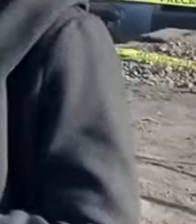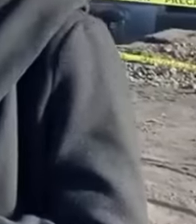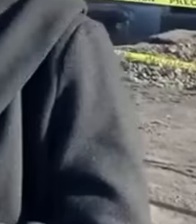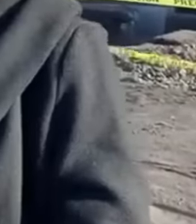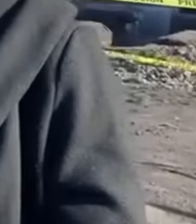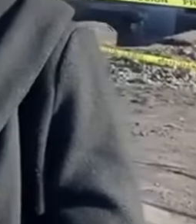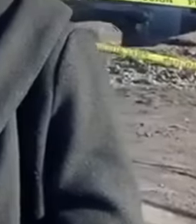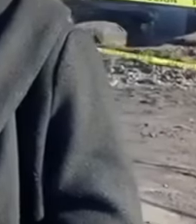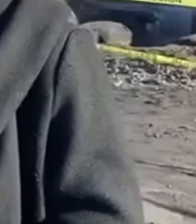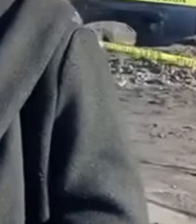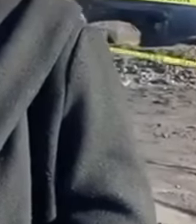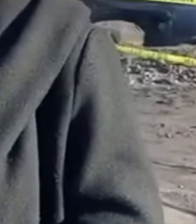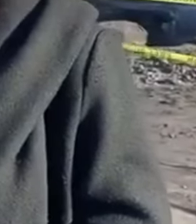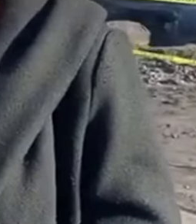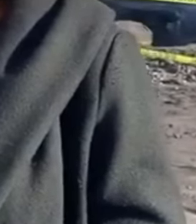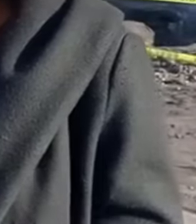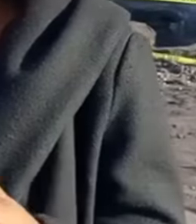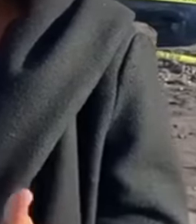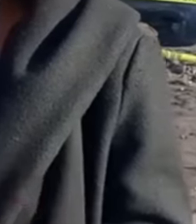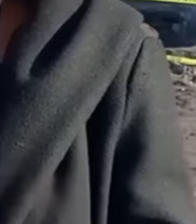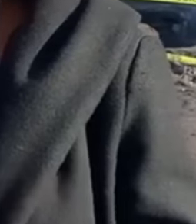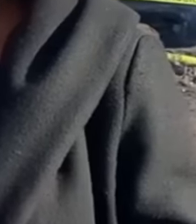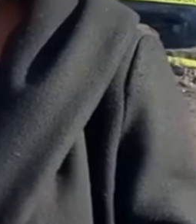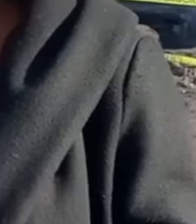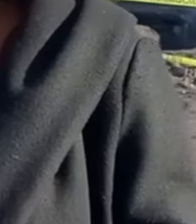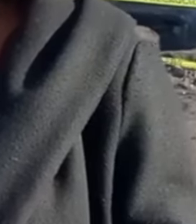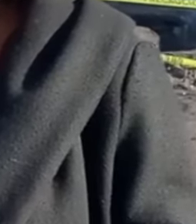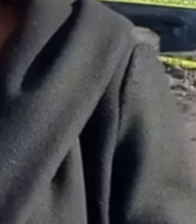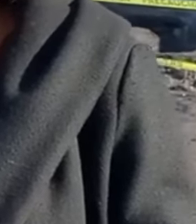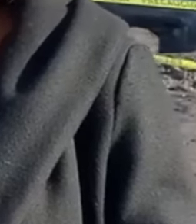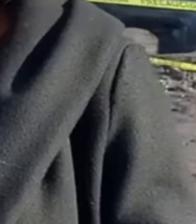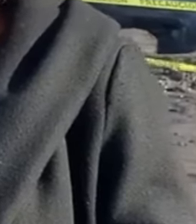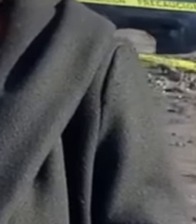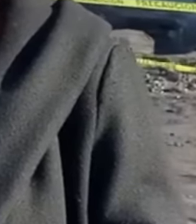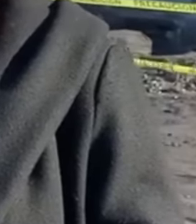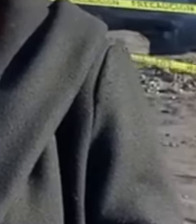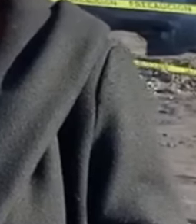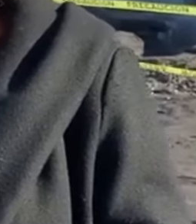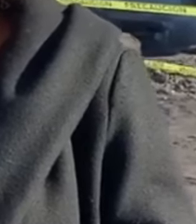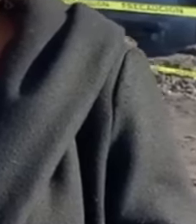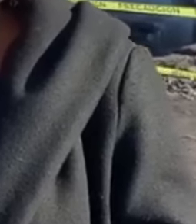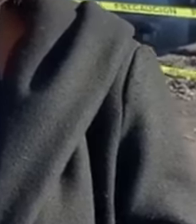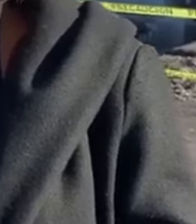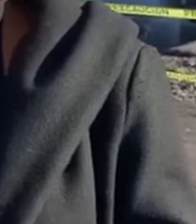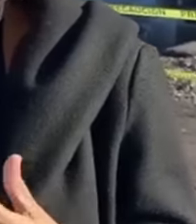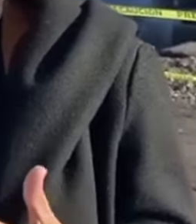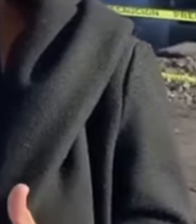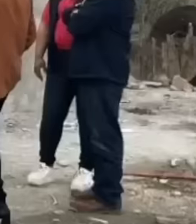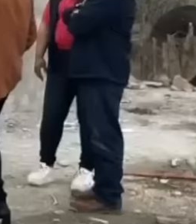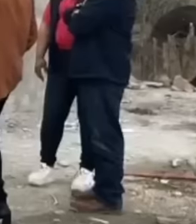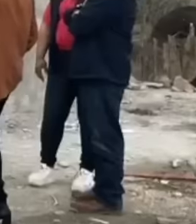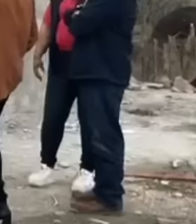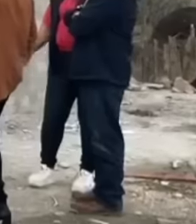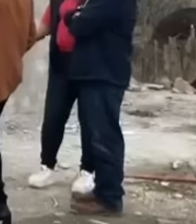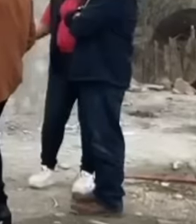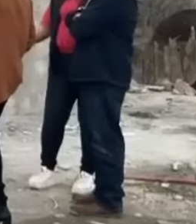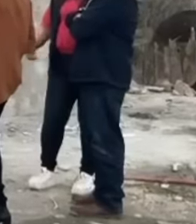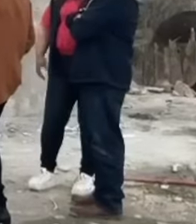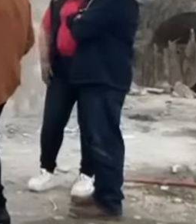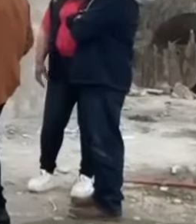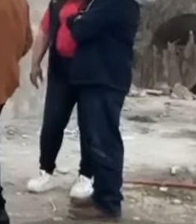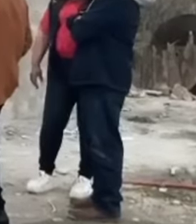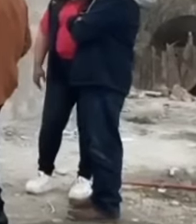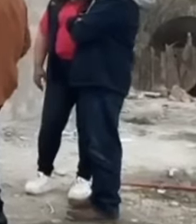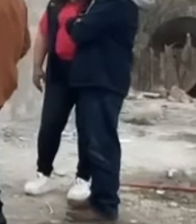se informó que ya hay un avance muy importante en el eje que tiene que ver con las viviendas. Ya